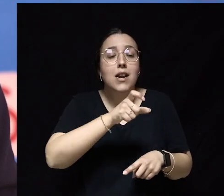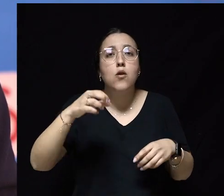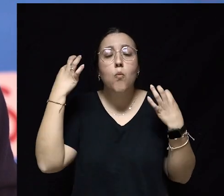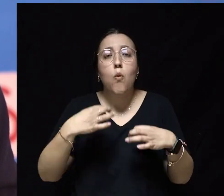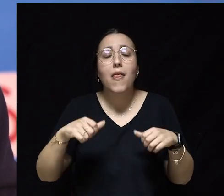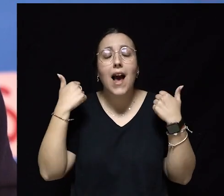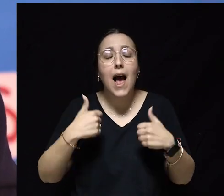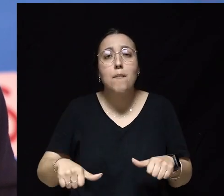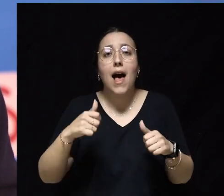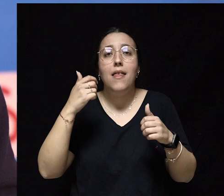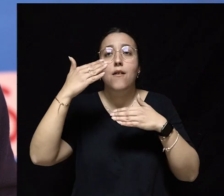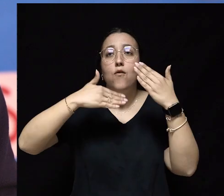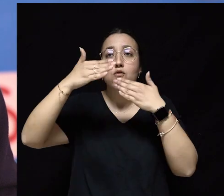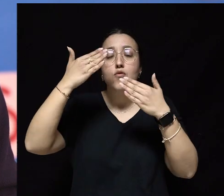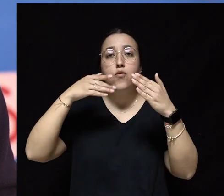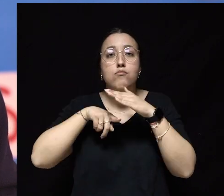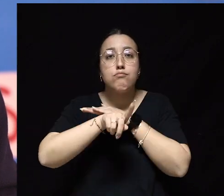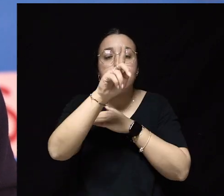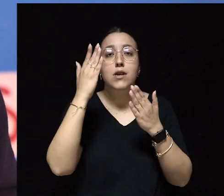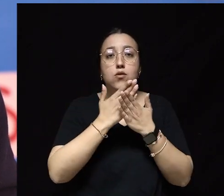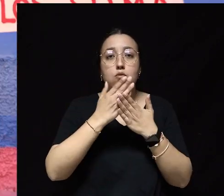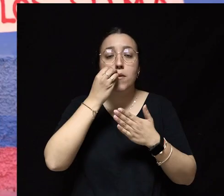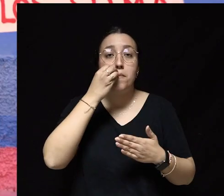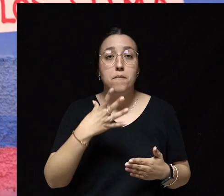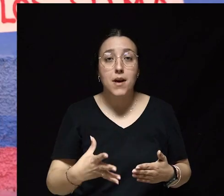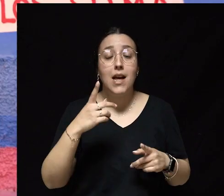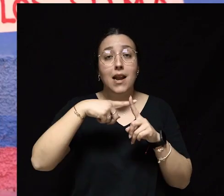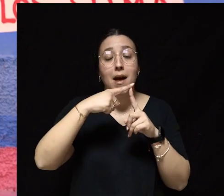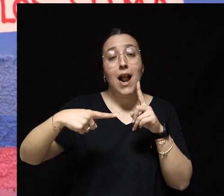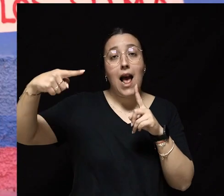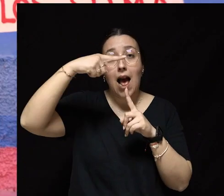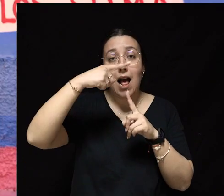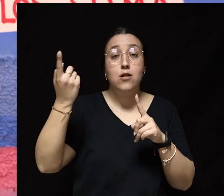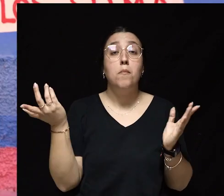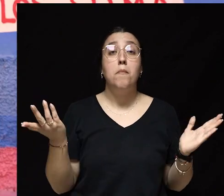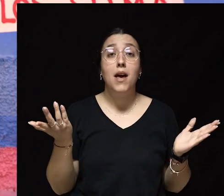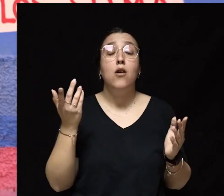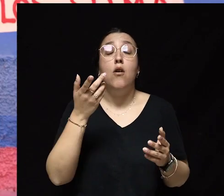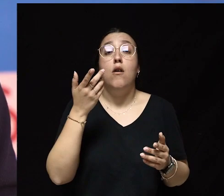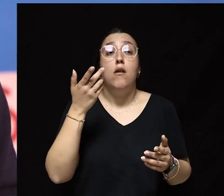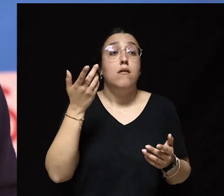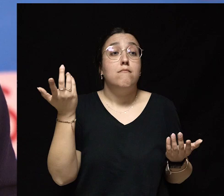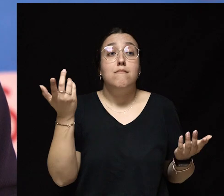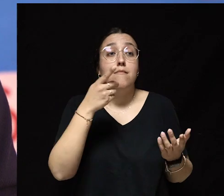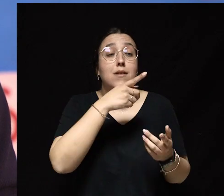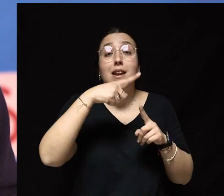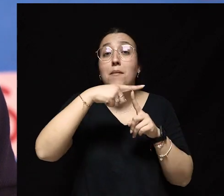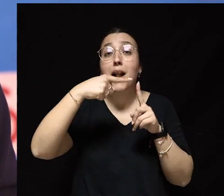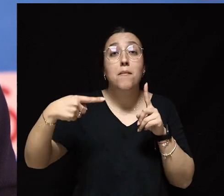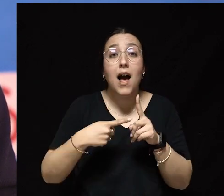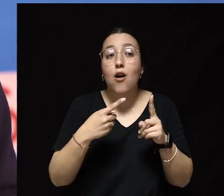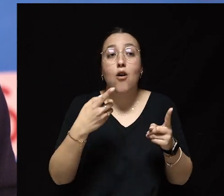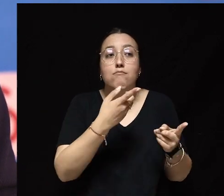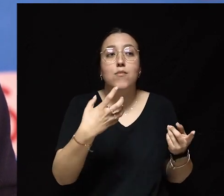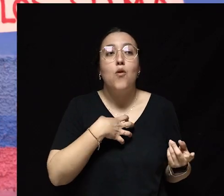aquí el director y la escuela no tiene los medios, aunque los proponga, de que a esos niños que pueden llegar a